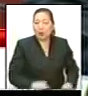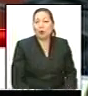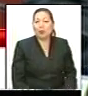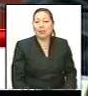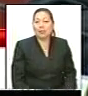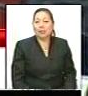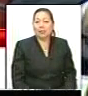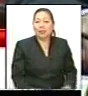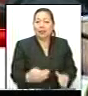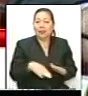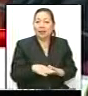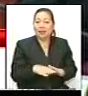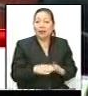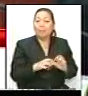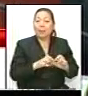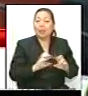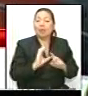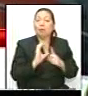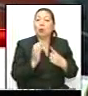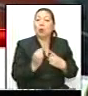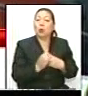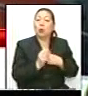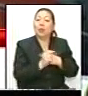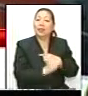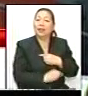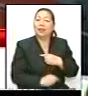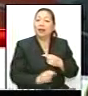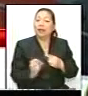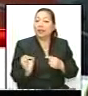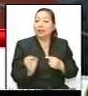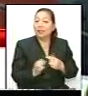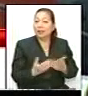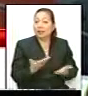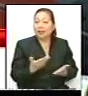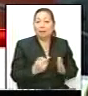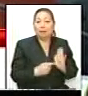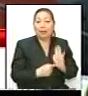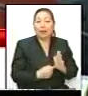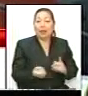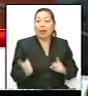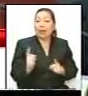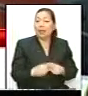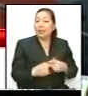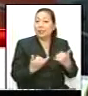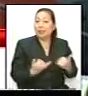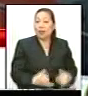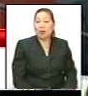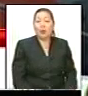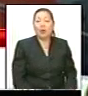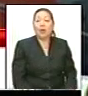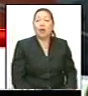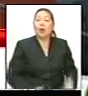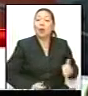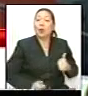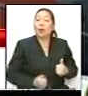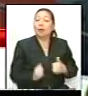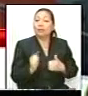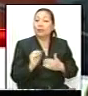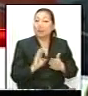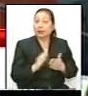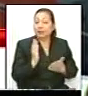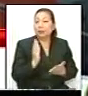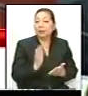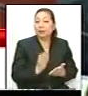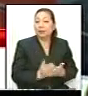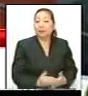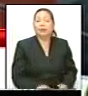prehispánicos integrantes del patrimonio cultural de la nación, situación que persiste hasta la fecha. Con lo cual, la potestad